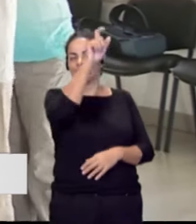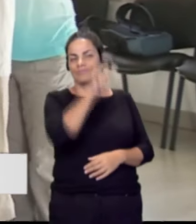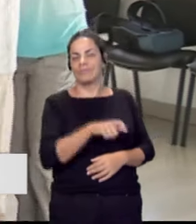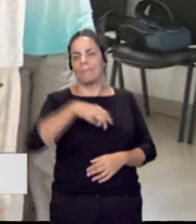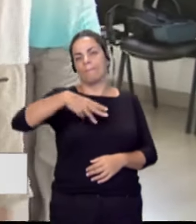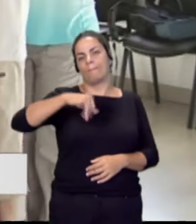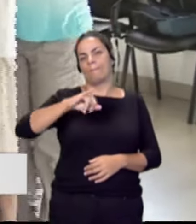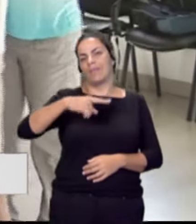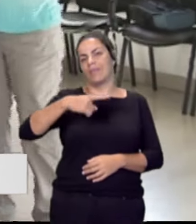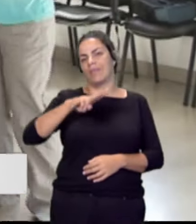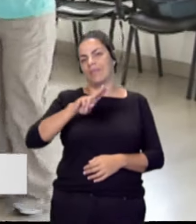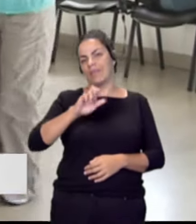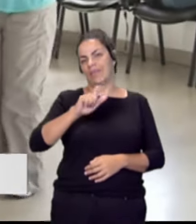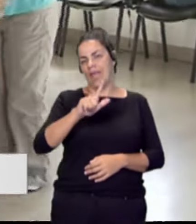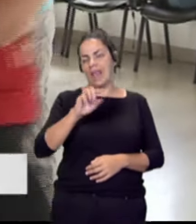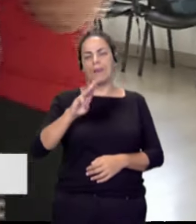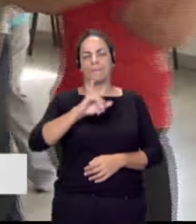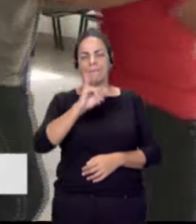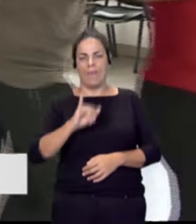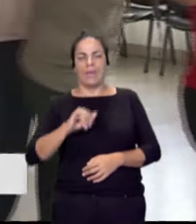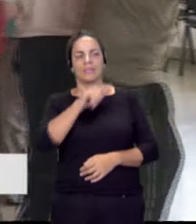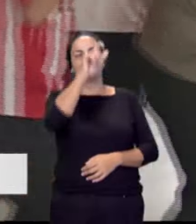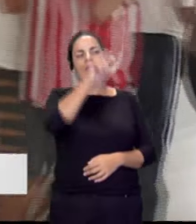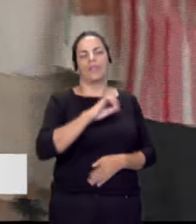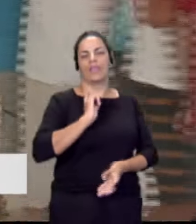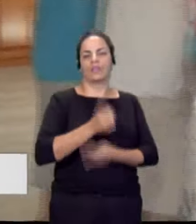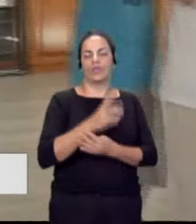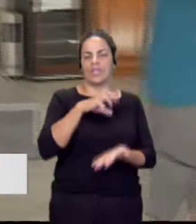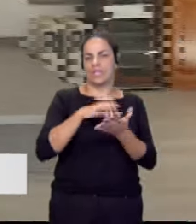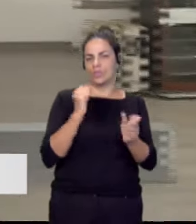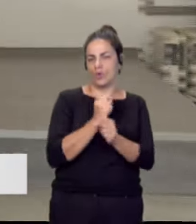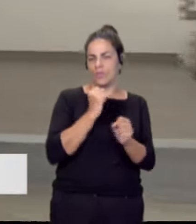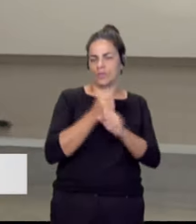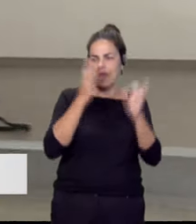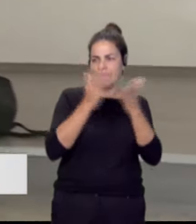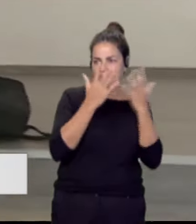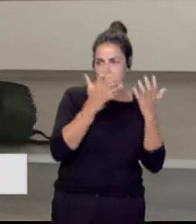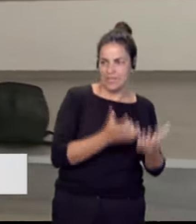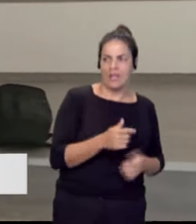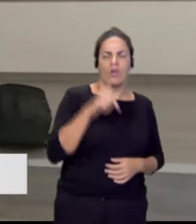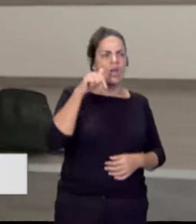Miguel Pérez, que él es el director del Centro Ocupacional de Valle Seco. Aquí participan